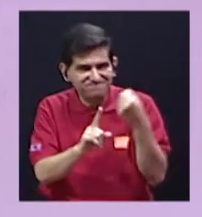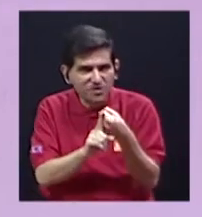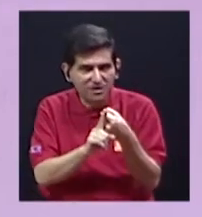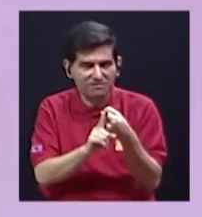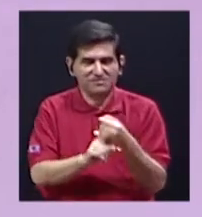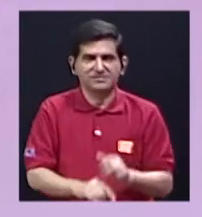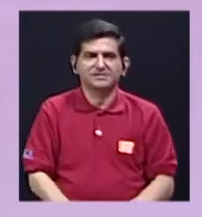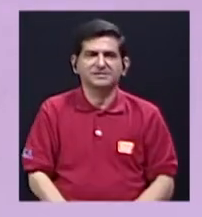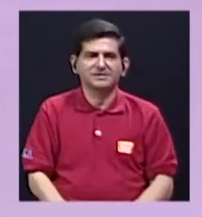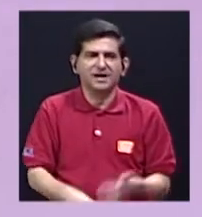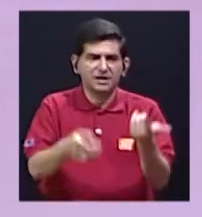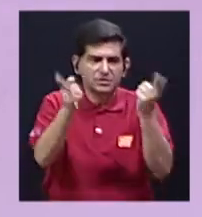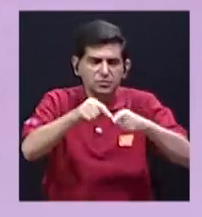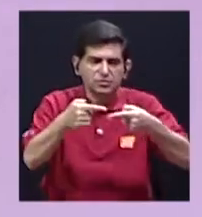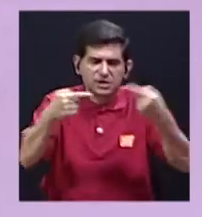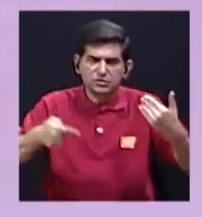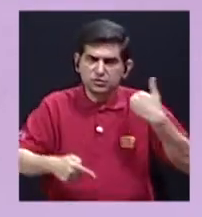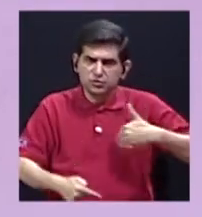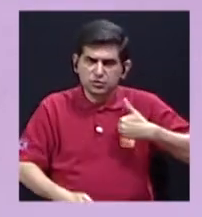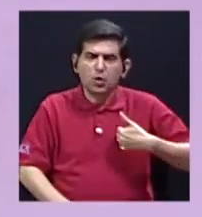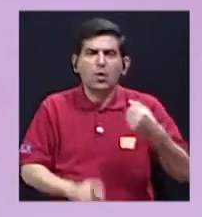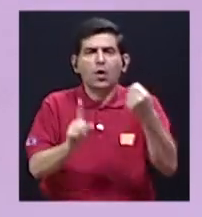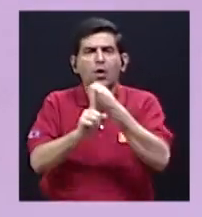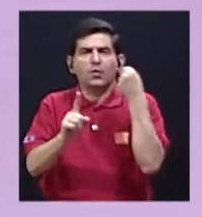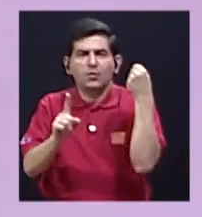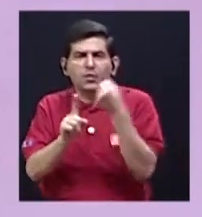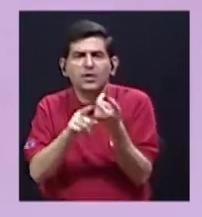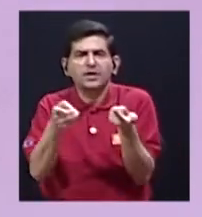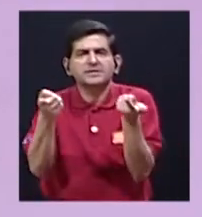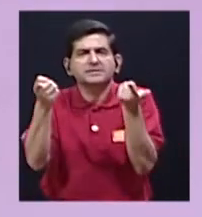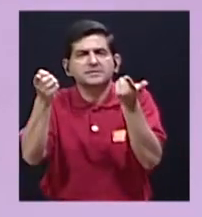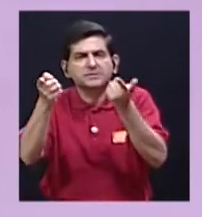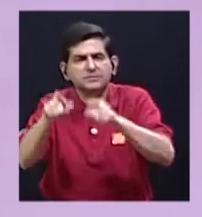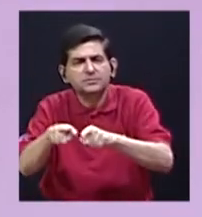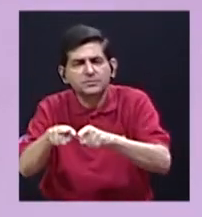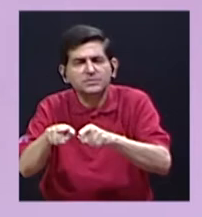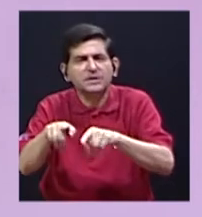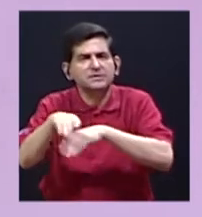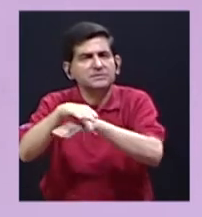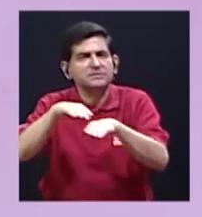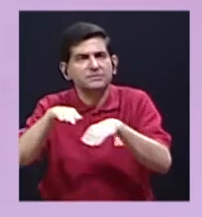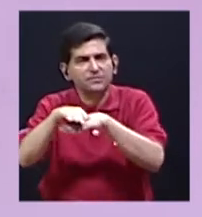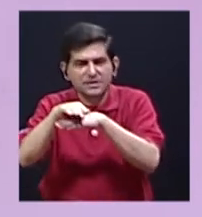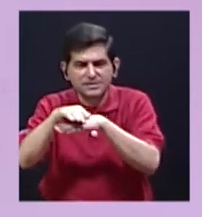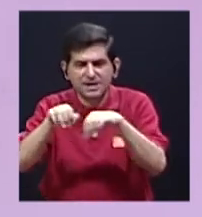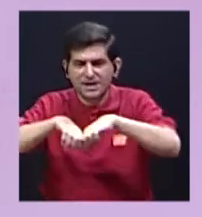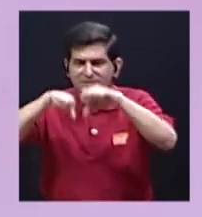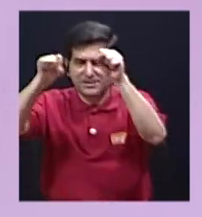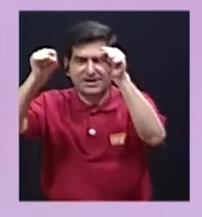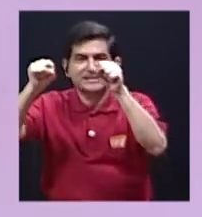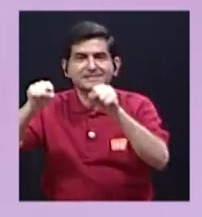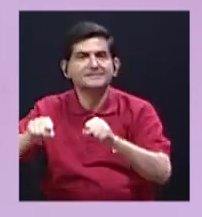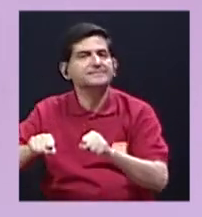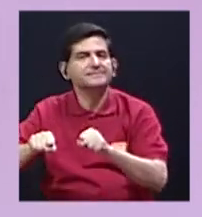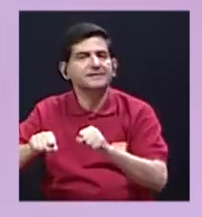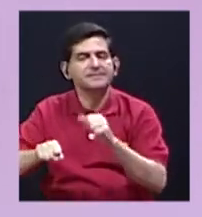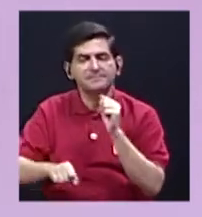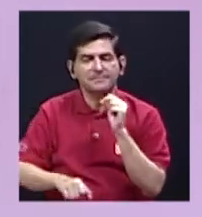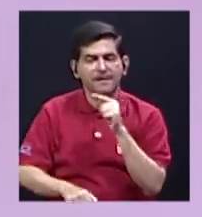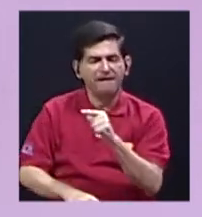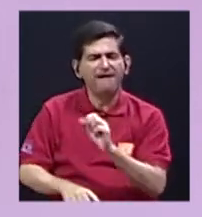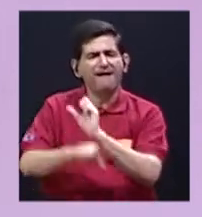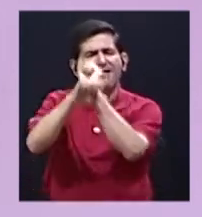que se da contra los hombres y una violencia que se basa en un sistema que ha sido